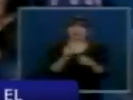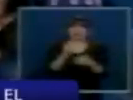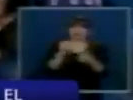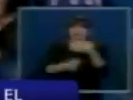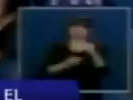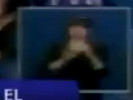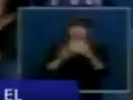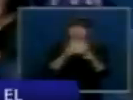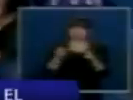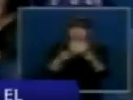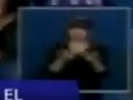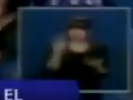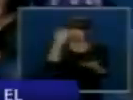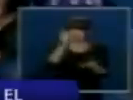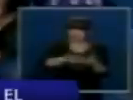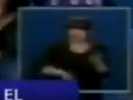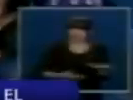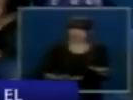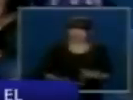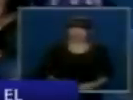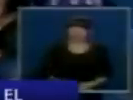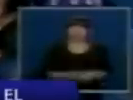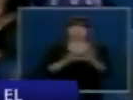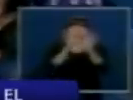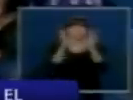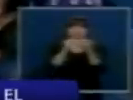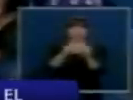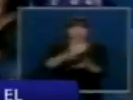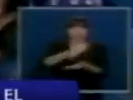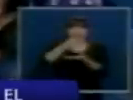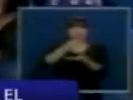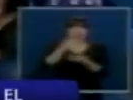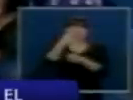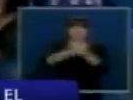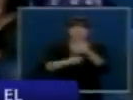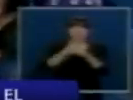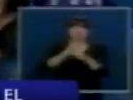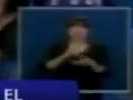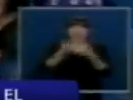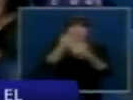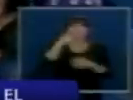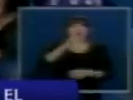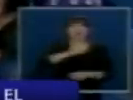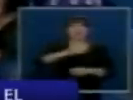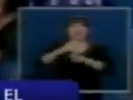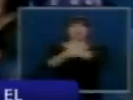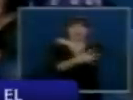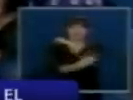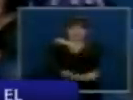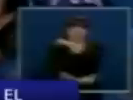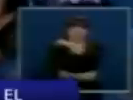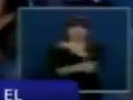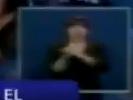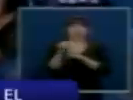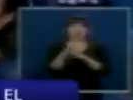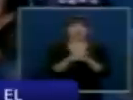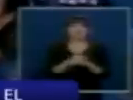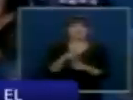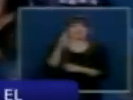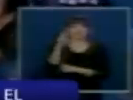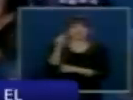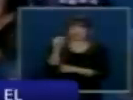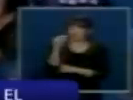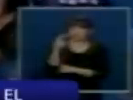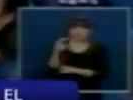cargos? Del total de recursos que anualmente se dedican para combatir la pobreza, como el régimen no contributivo de la